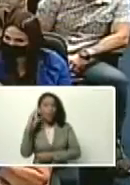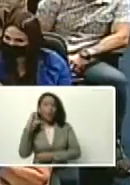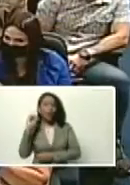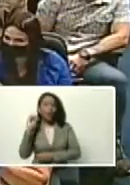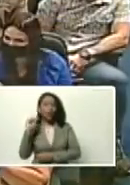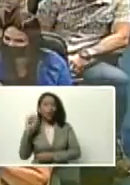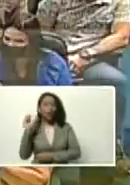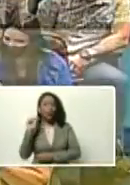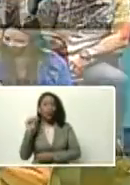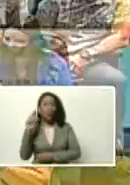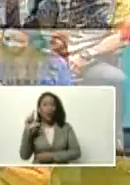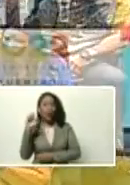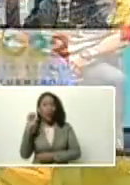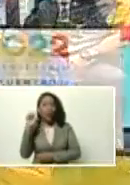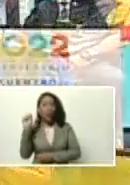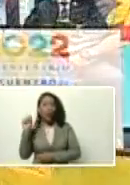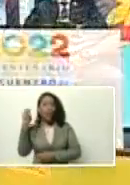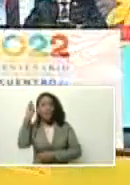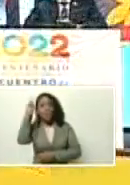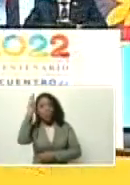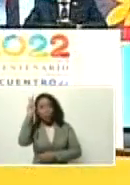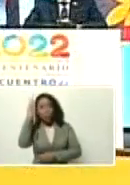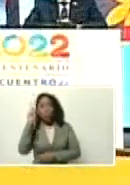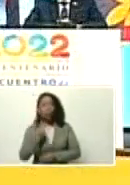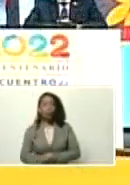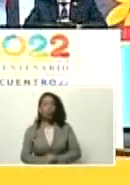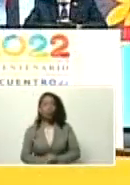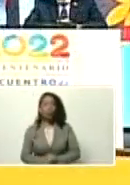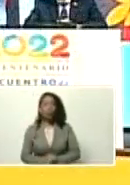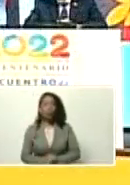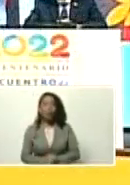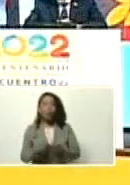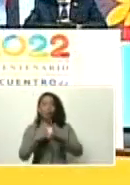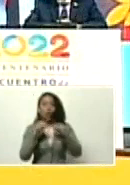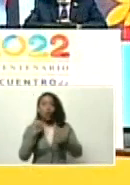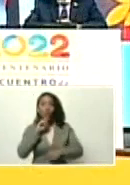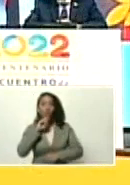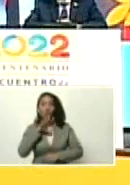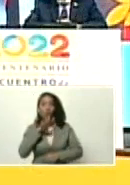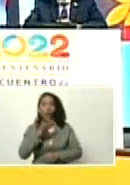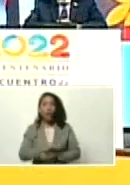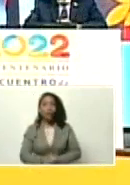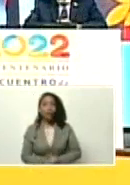Julio Buenaño, Perú. Bueno, todos los historiadores,